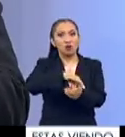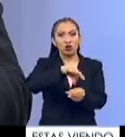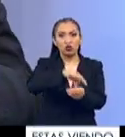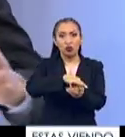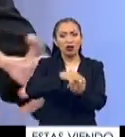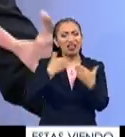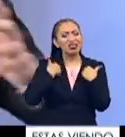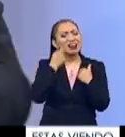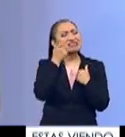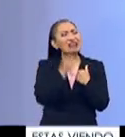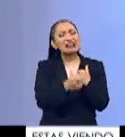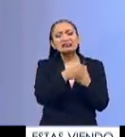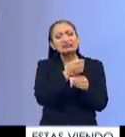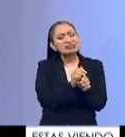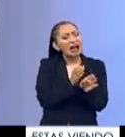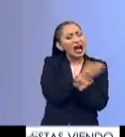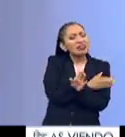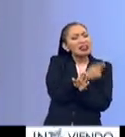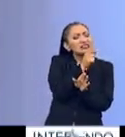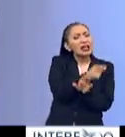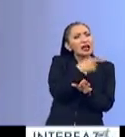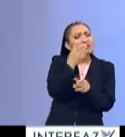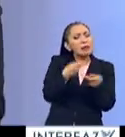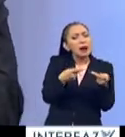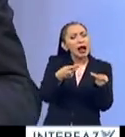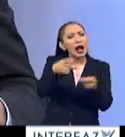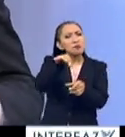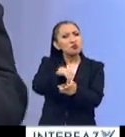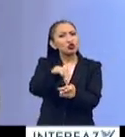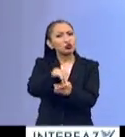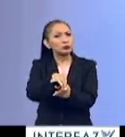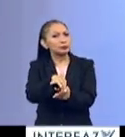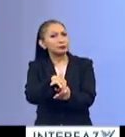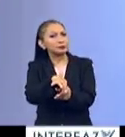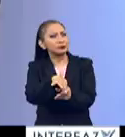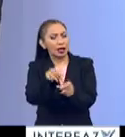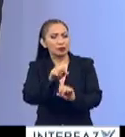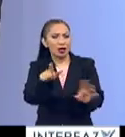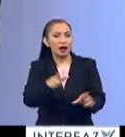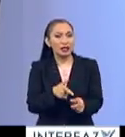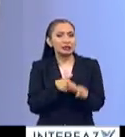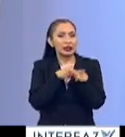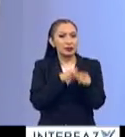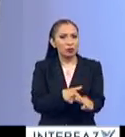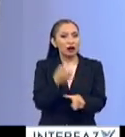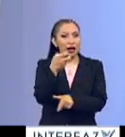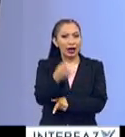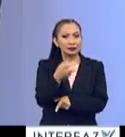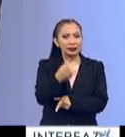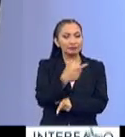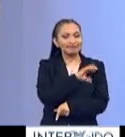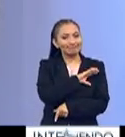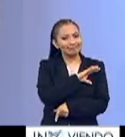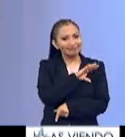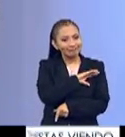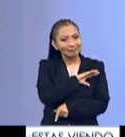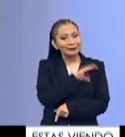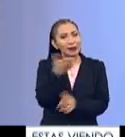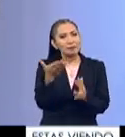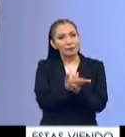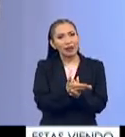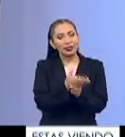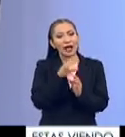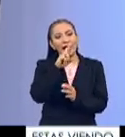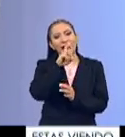pues entiendan todo lo que hay detrás de una elección. Por supuesto, le damos continuidad a esta queridísima